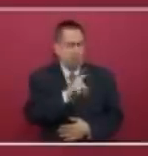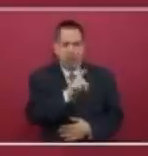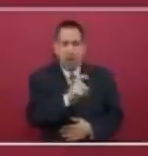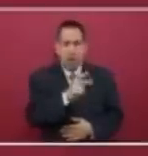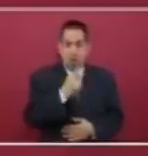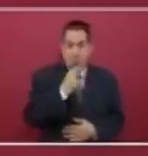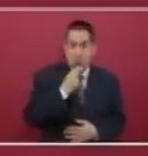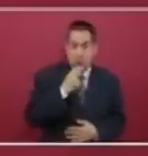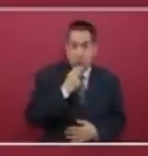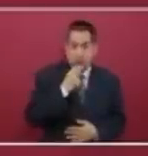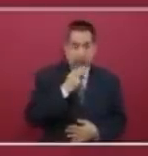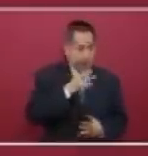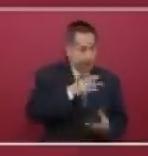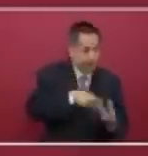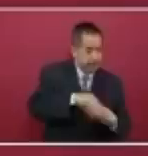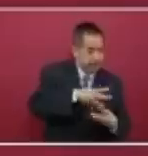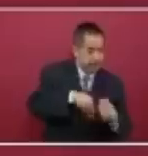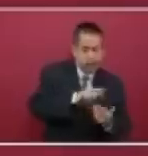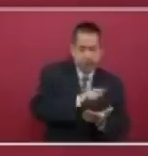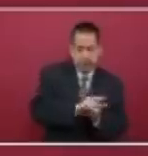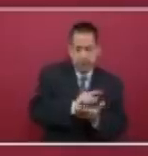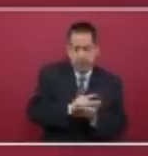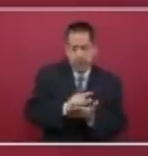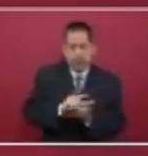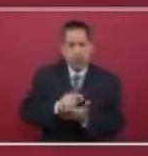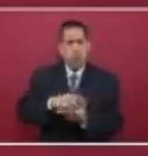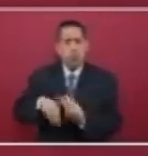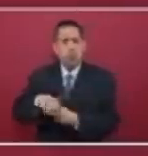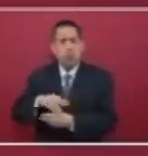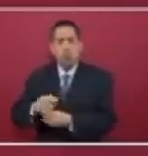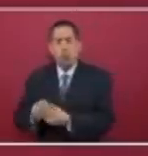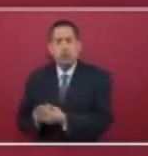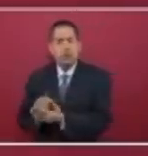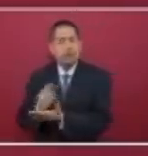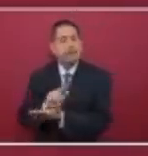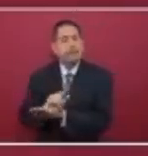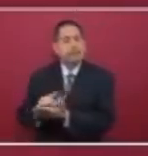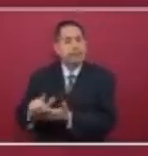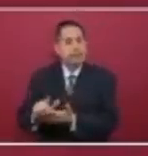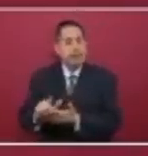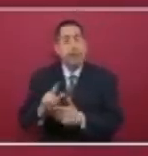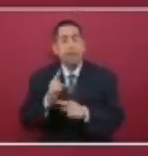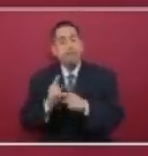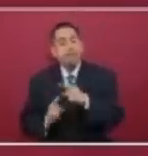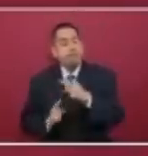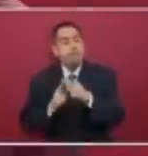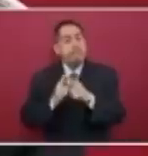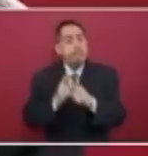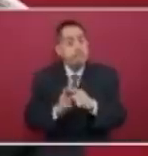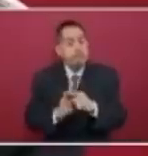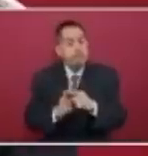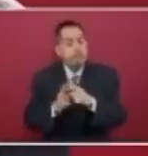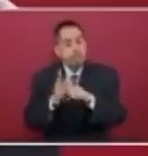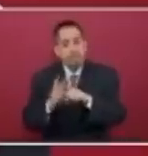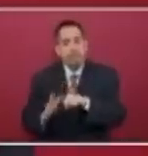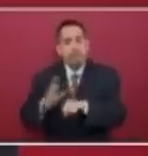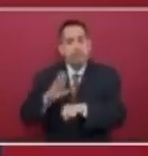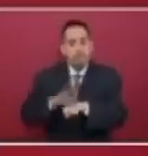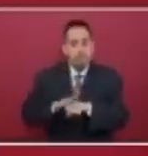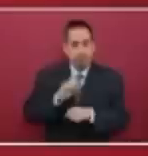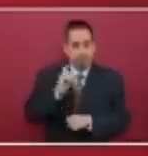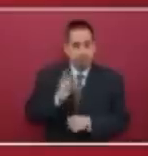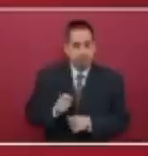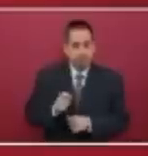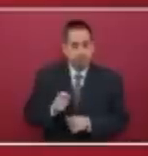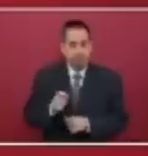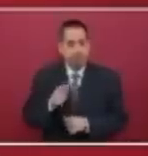agua y estamos haciendo el compromiso adicional de que el